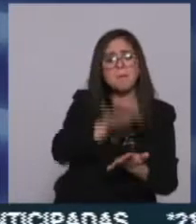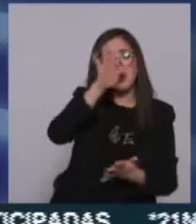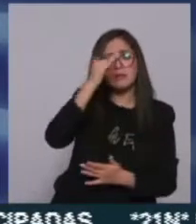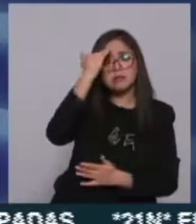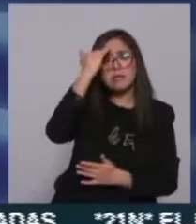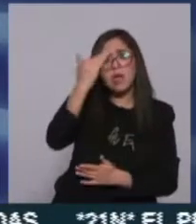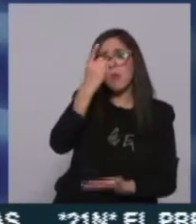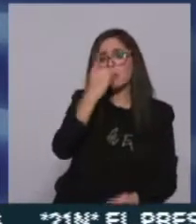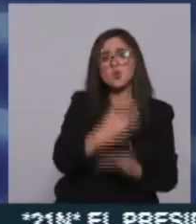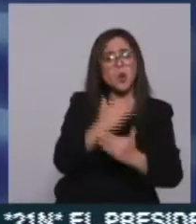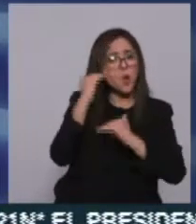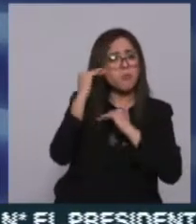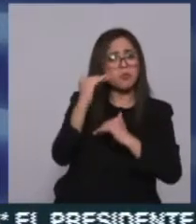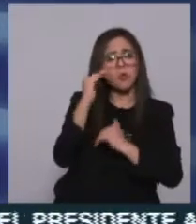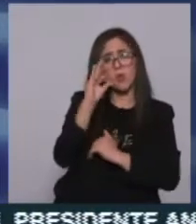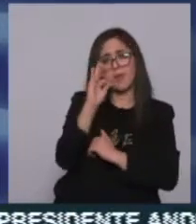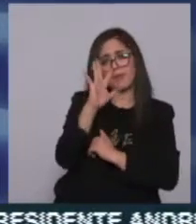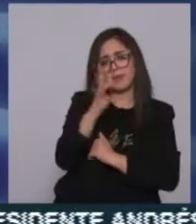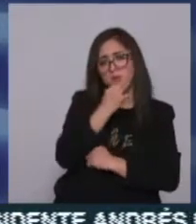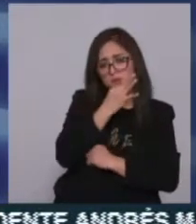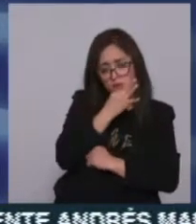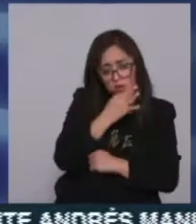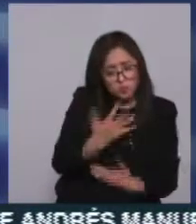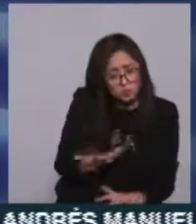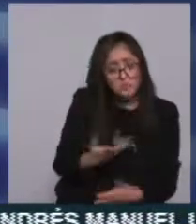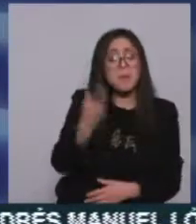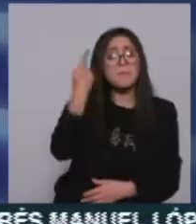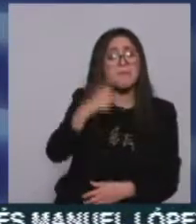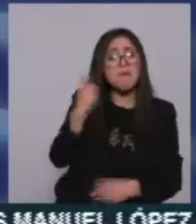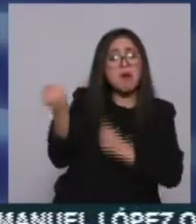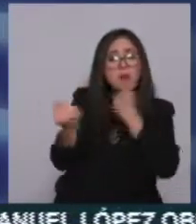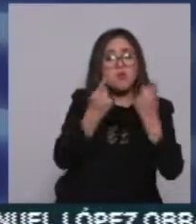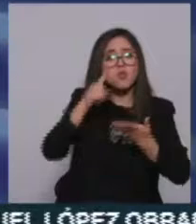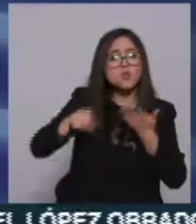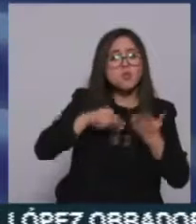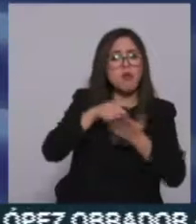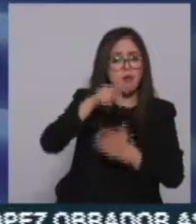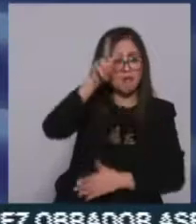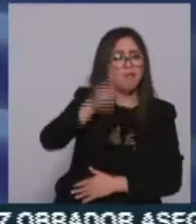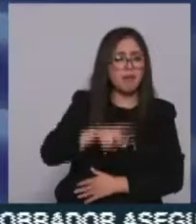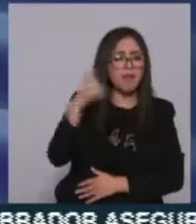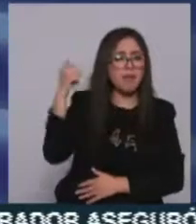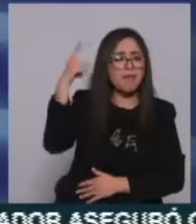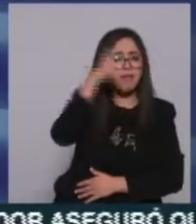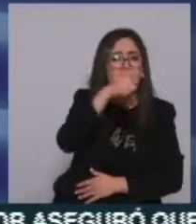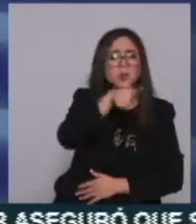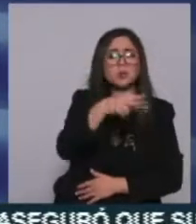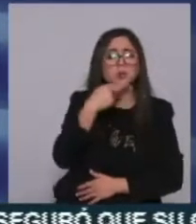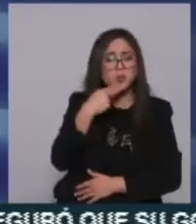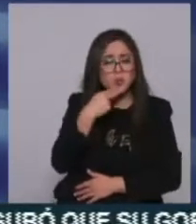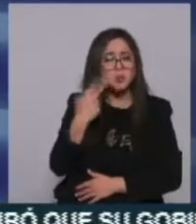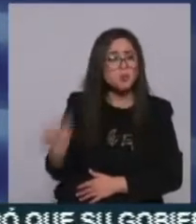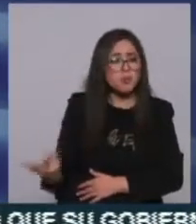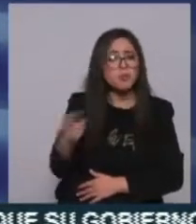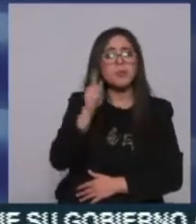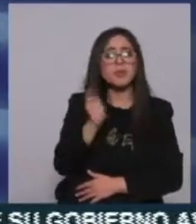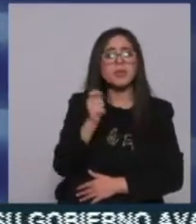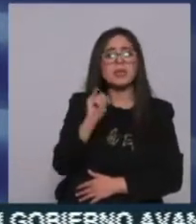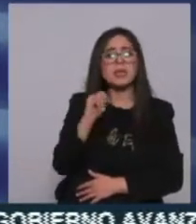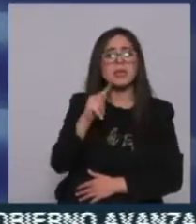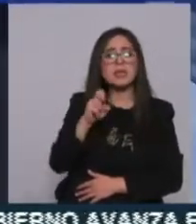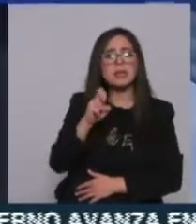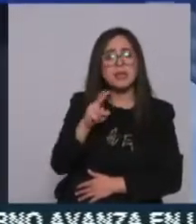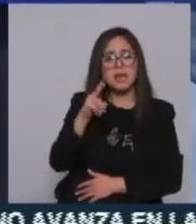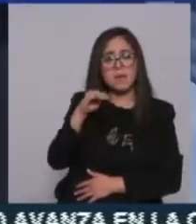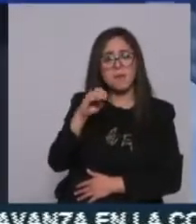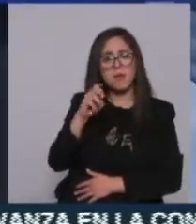muchas personas. Pero en otros lugares, como dices, va a ser muy difícil que alcance a llegar a este sistema, y entonces mejor hablar de intermodalidad con el sistema de